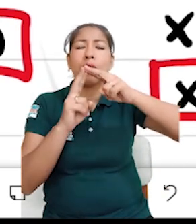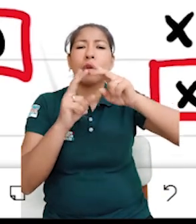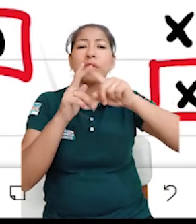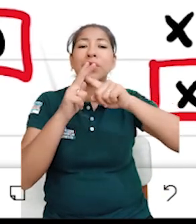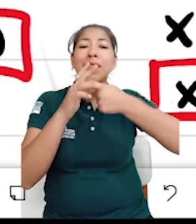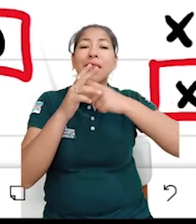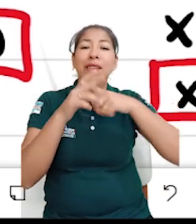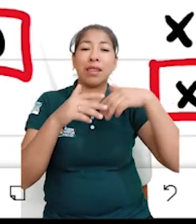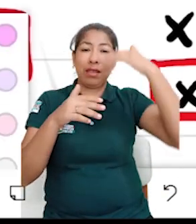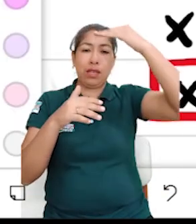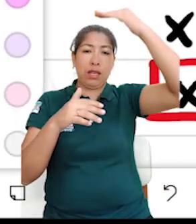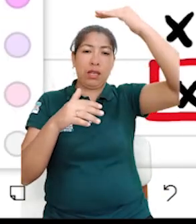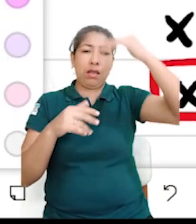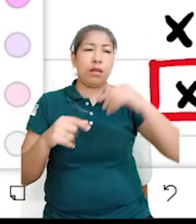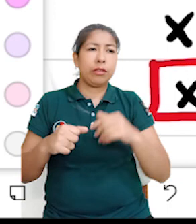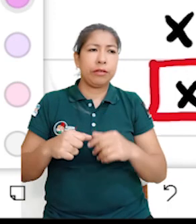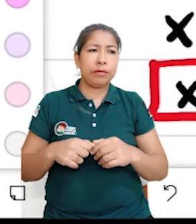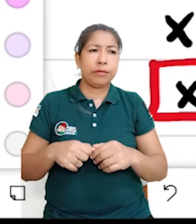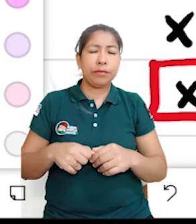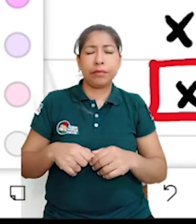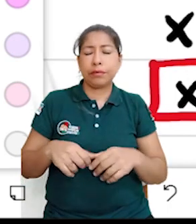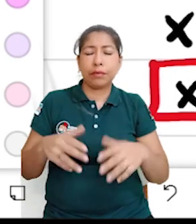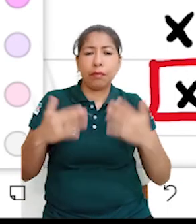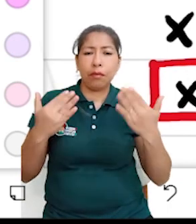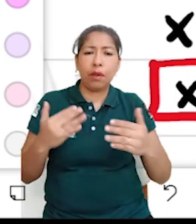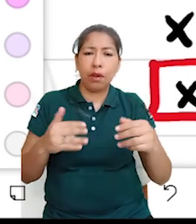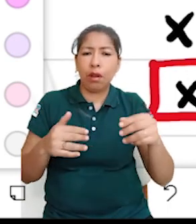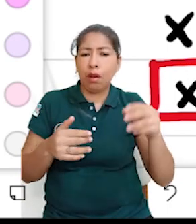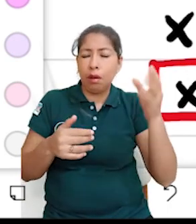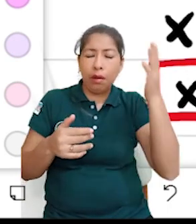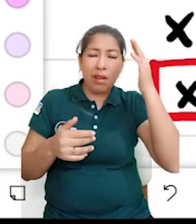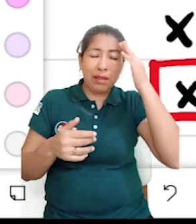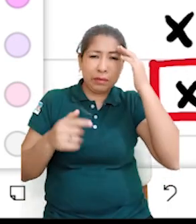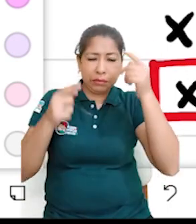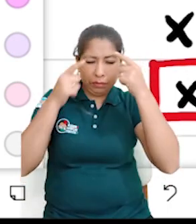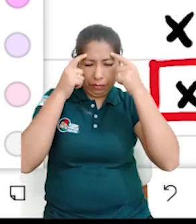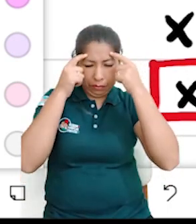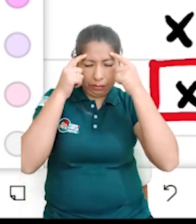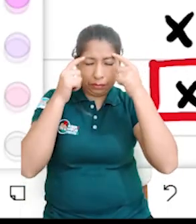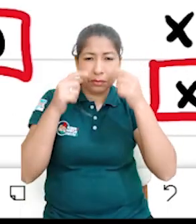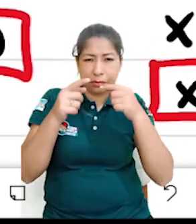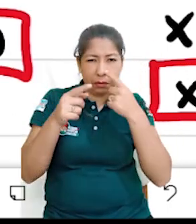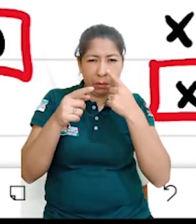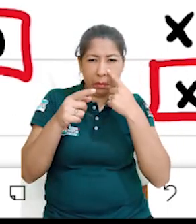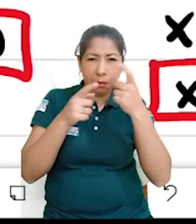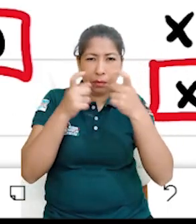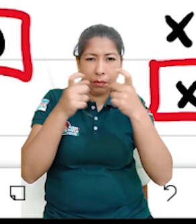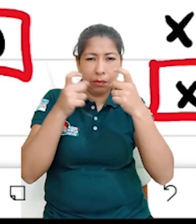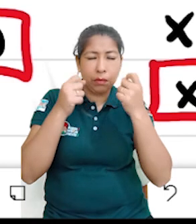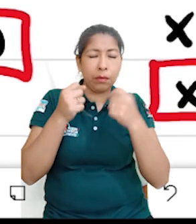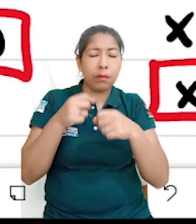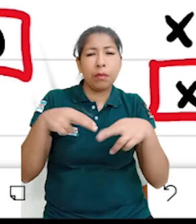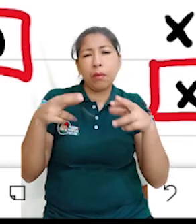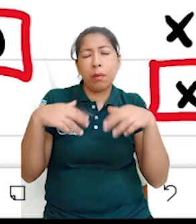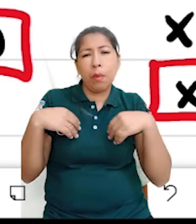Vamos a hacerlo mentalmente, puesto que no es necesario mucho hacer un procedimiento en esta verificación, sino más bien